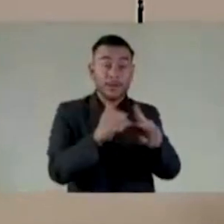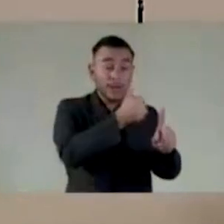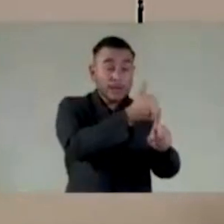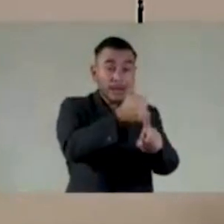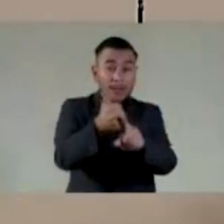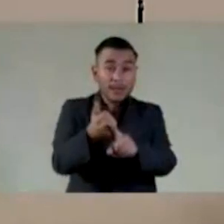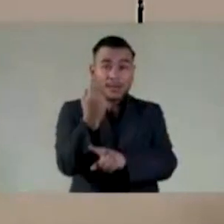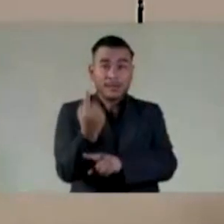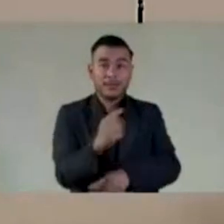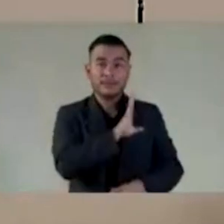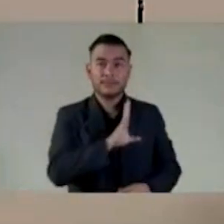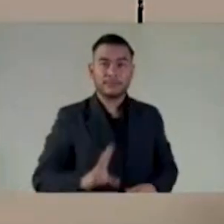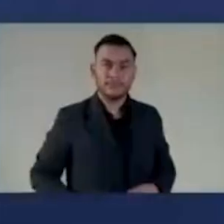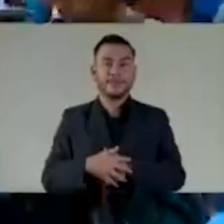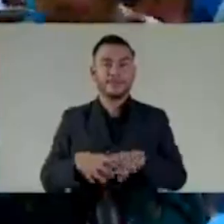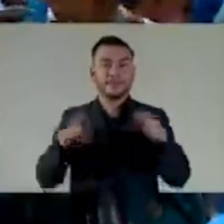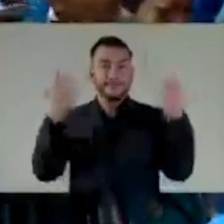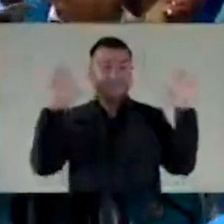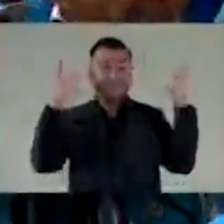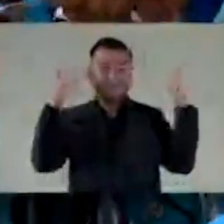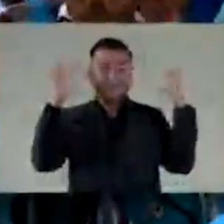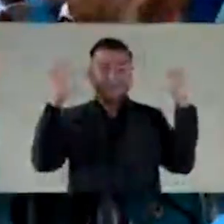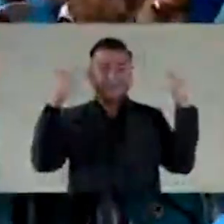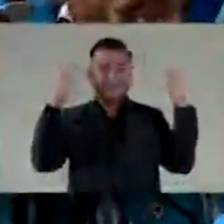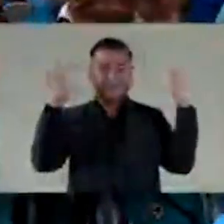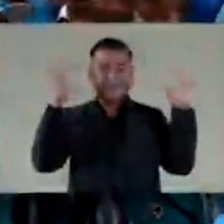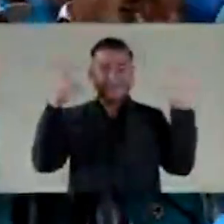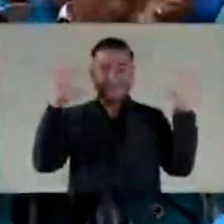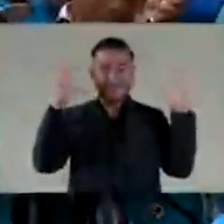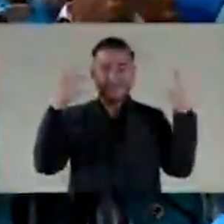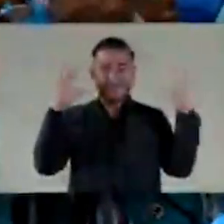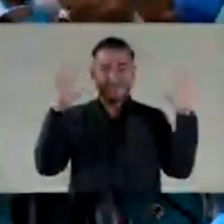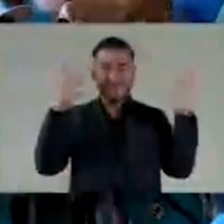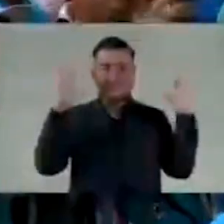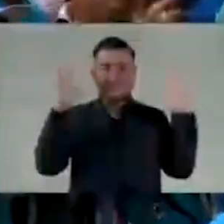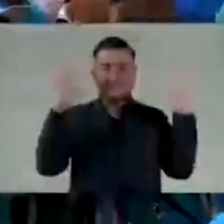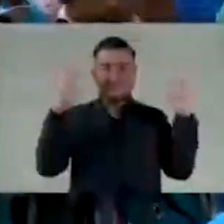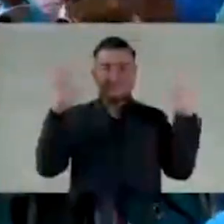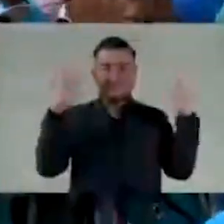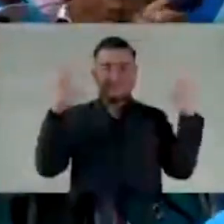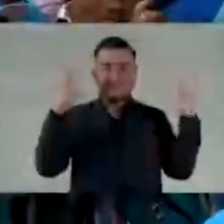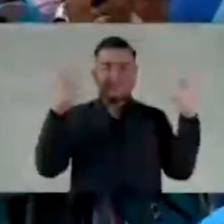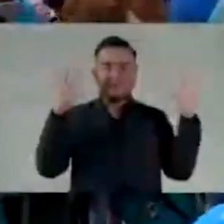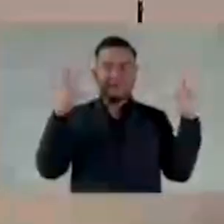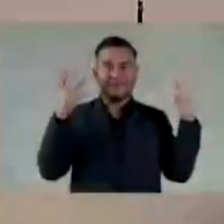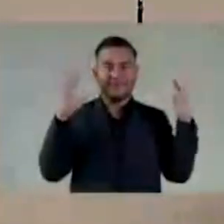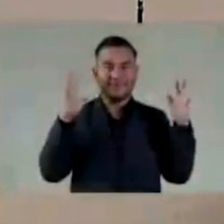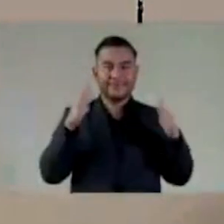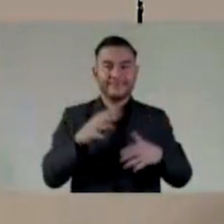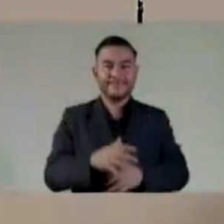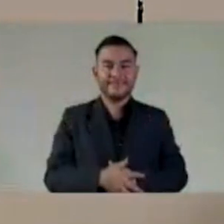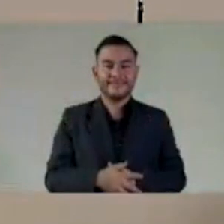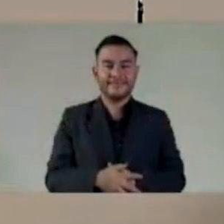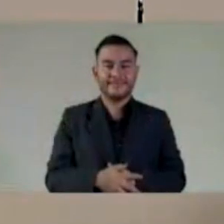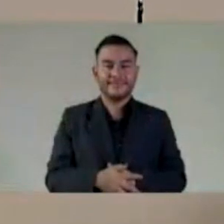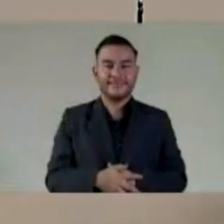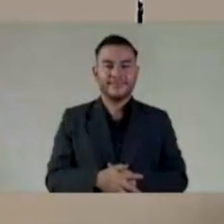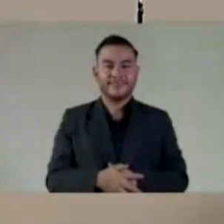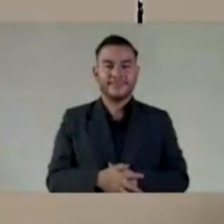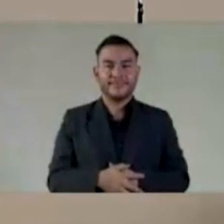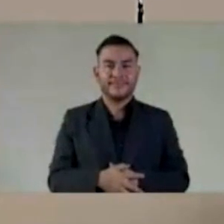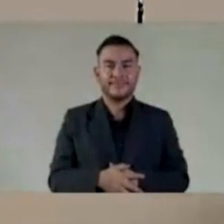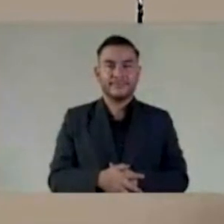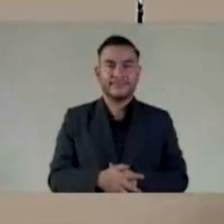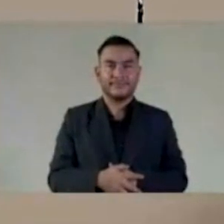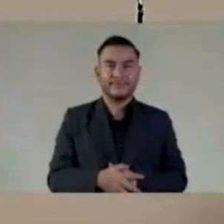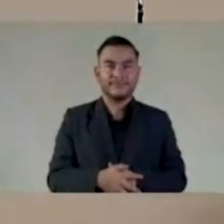salvadoreños a trabajar juntos para sacar adelante el país la toma de posesión fue transmitida desde su página de facebook por medio de